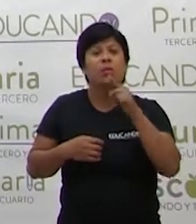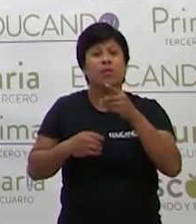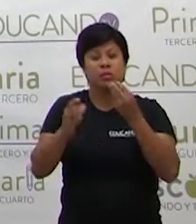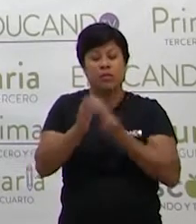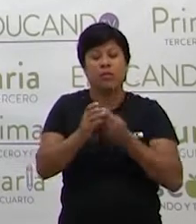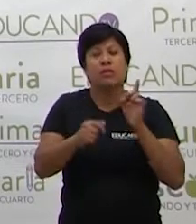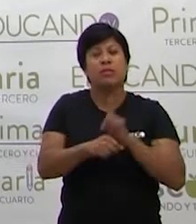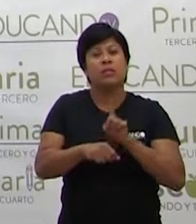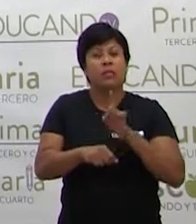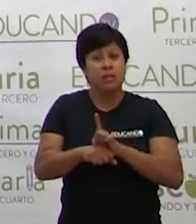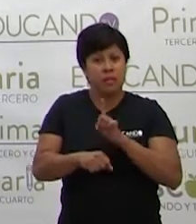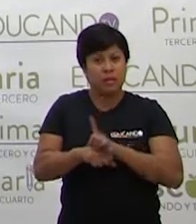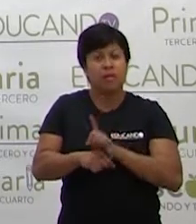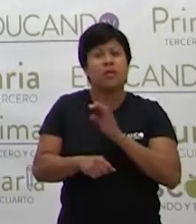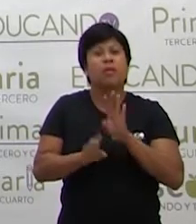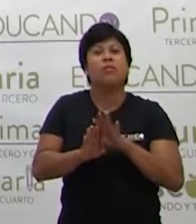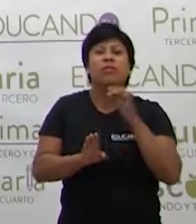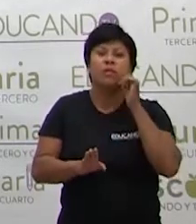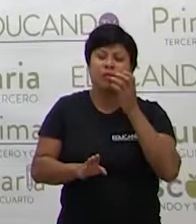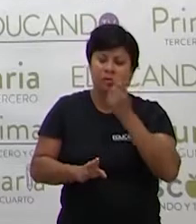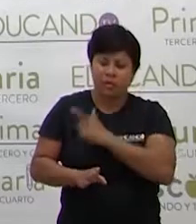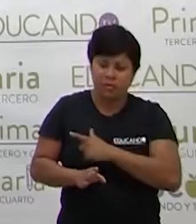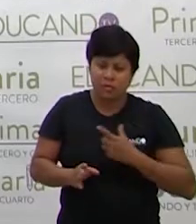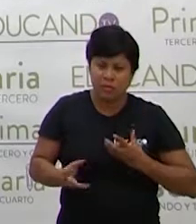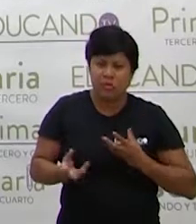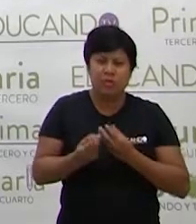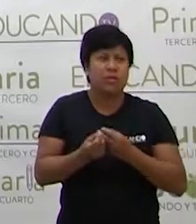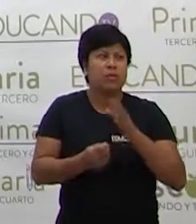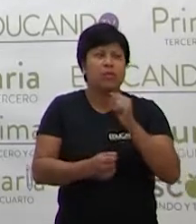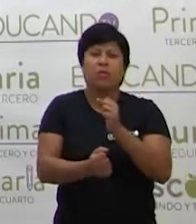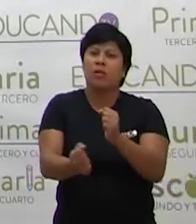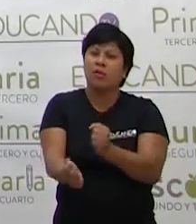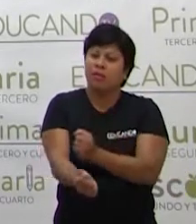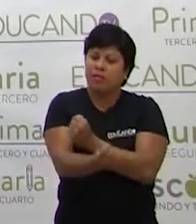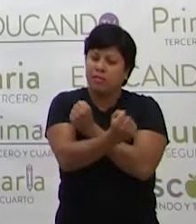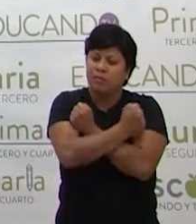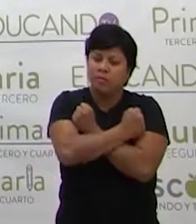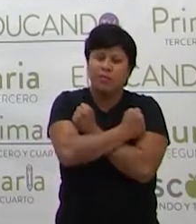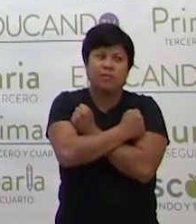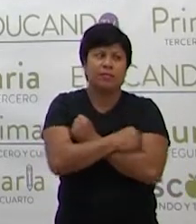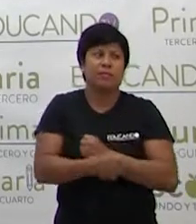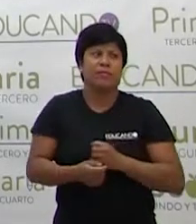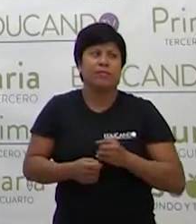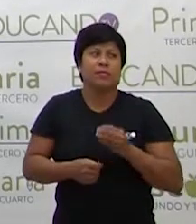clases diarias. Y pues como siempre, fue un gusto estar contigo. Te mando un fuertísimo abrazo